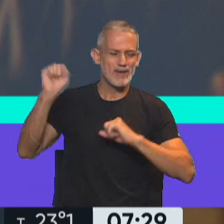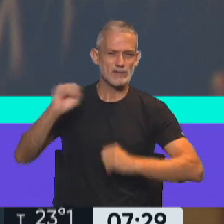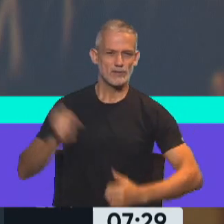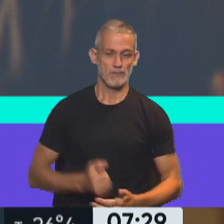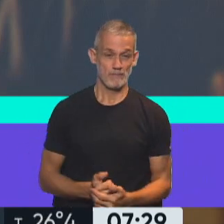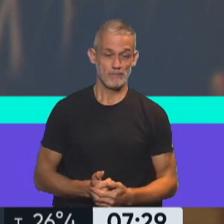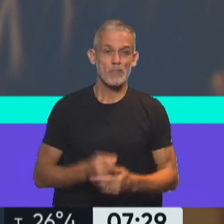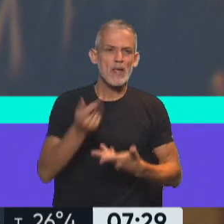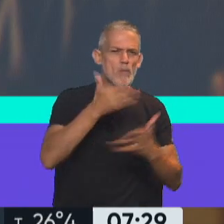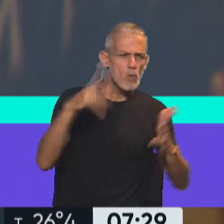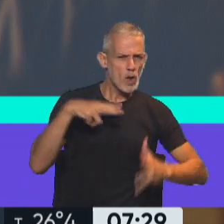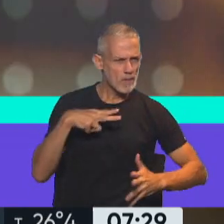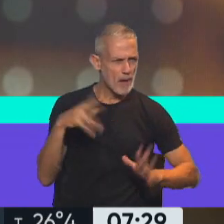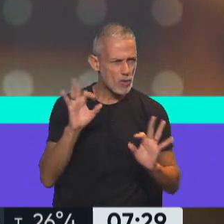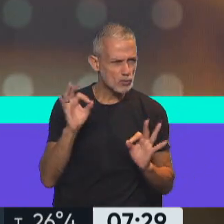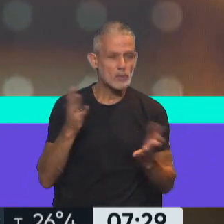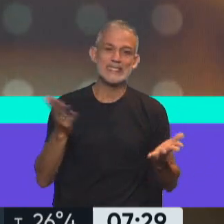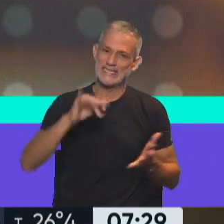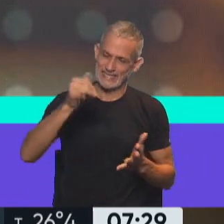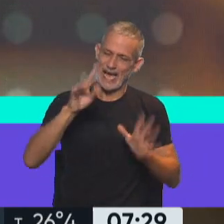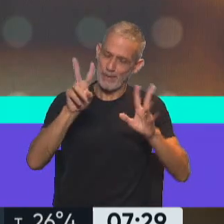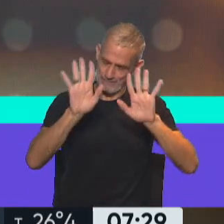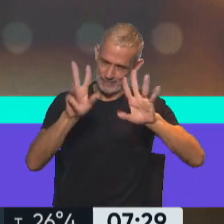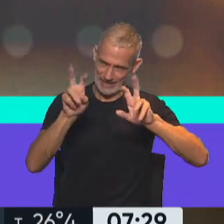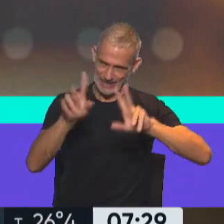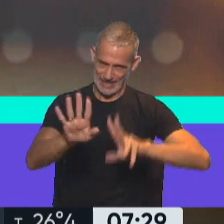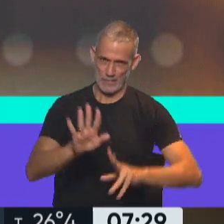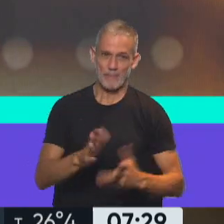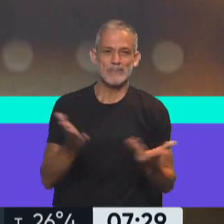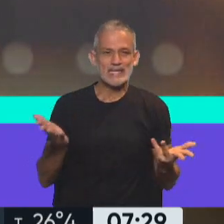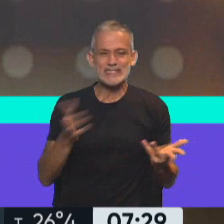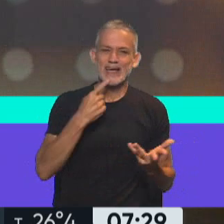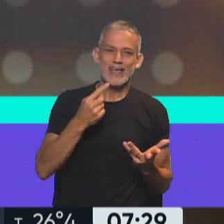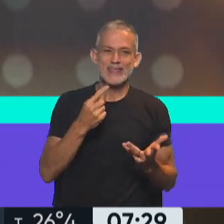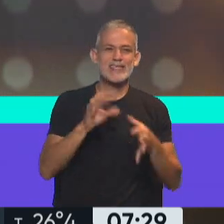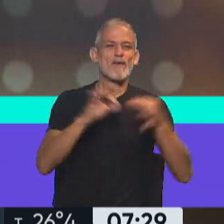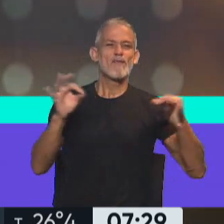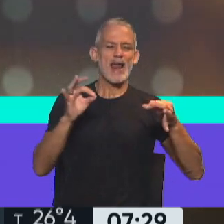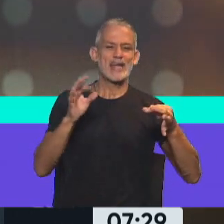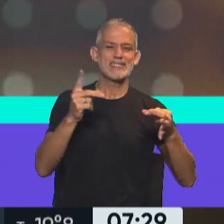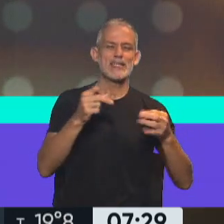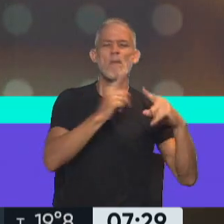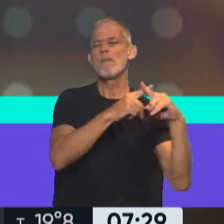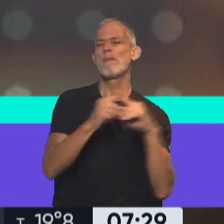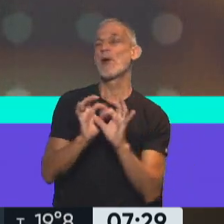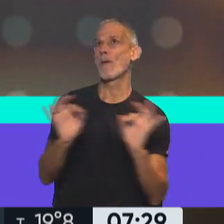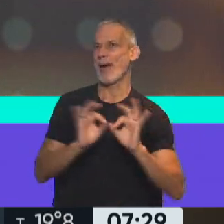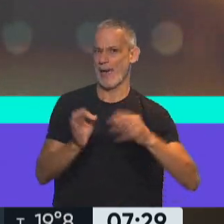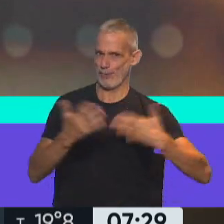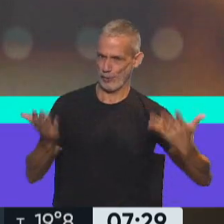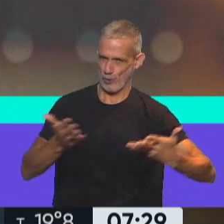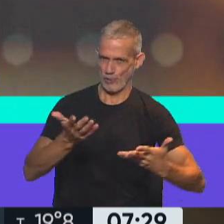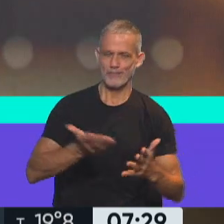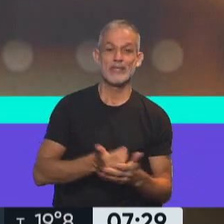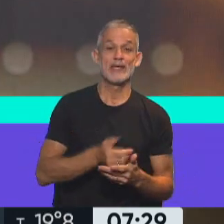central, ¿públicos y privados los salarios? Claro, el tema es este, ¿viste? Cuando dicen la famosa frase de en el promedio se ahogan Exacto. los